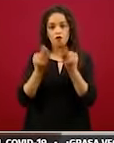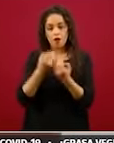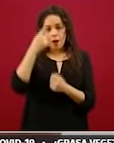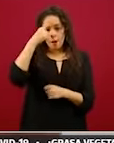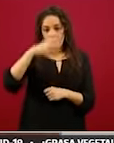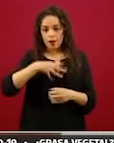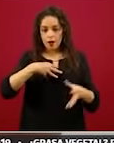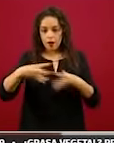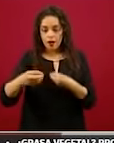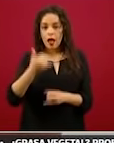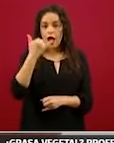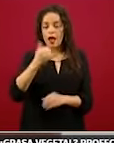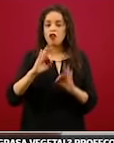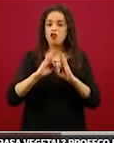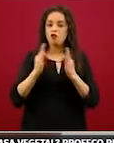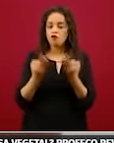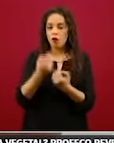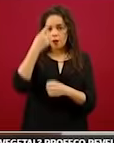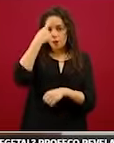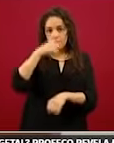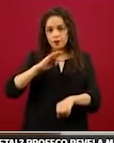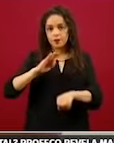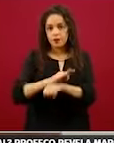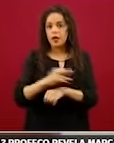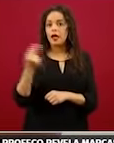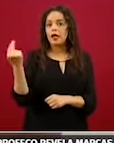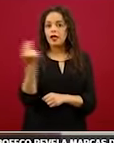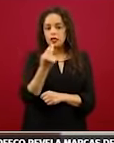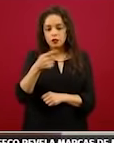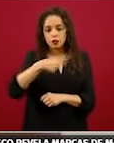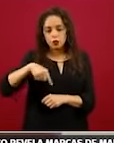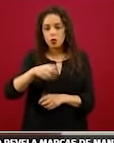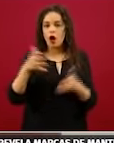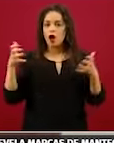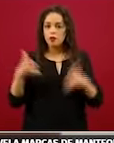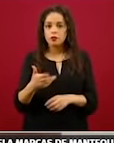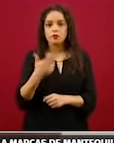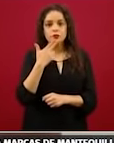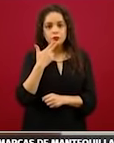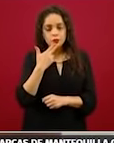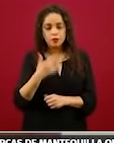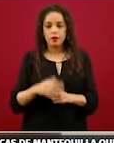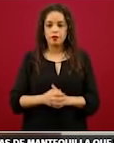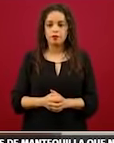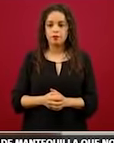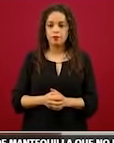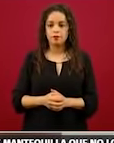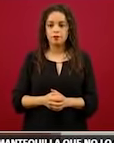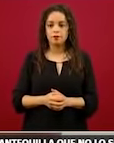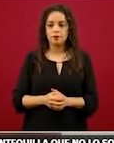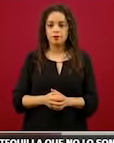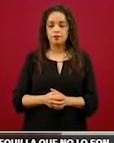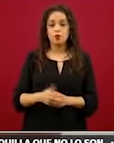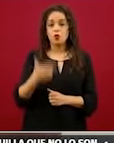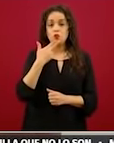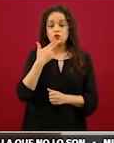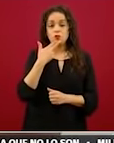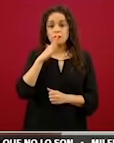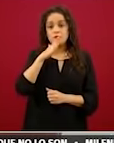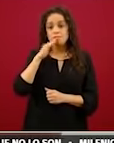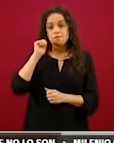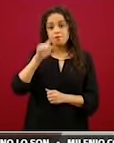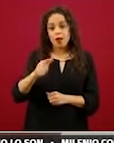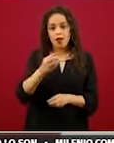de protección que debemos de utilizar. No hay nada más peligroso que usar de una manera incorrecta el equipo